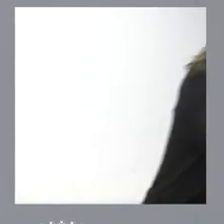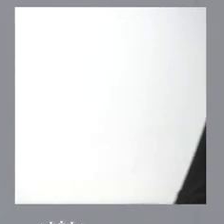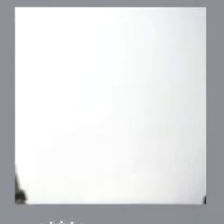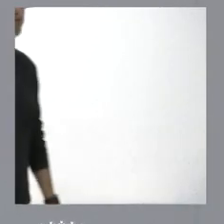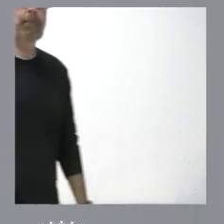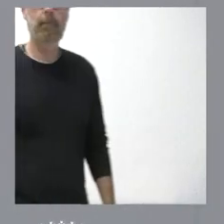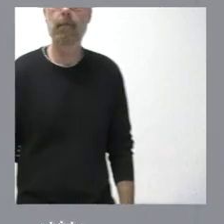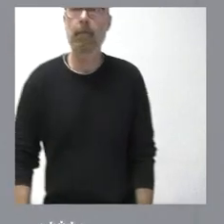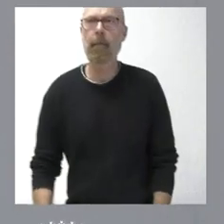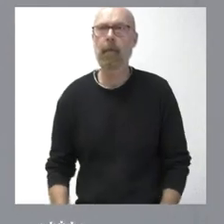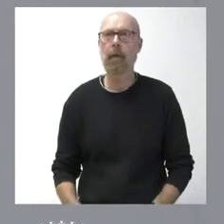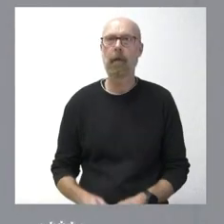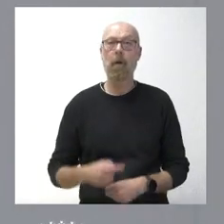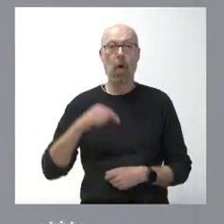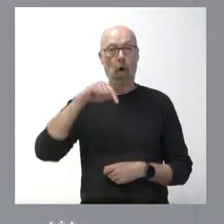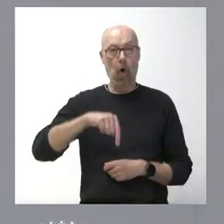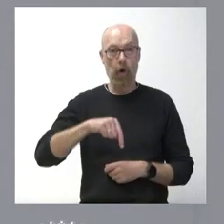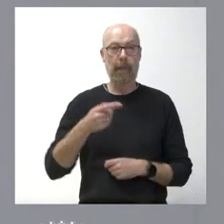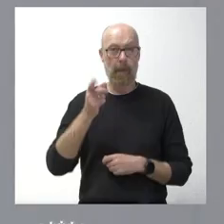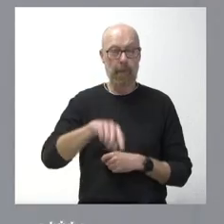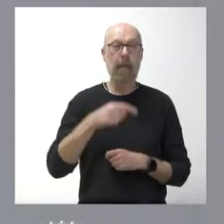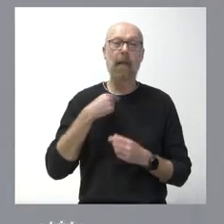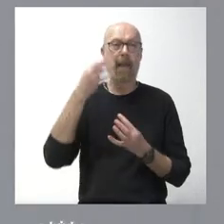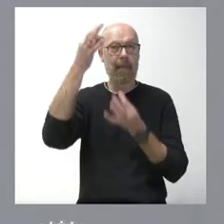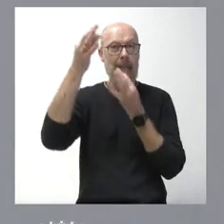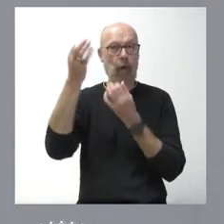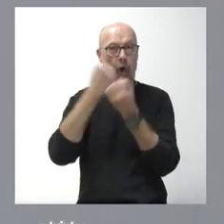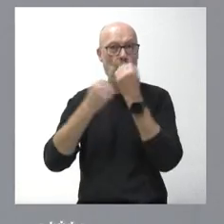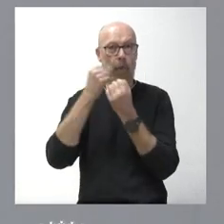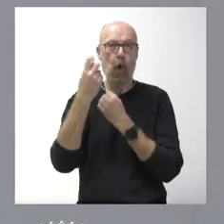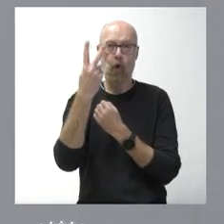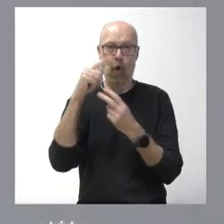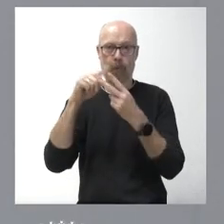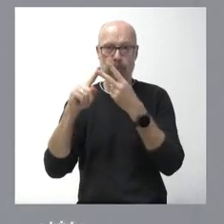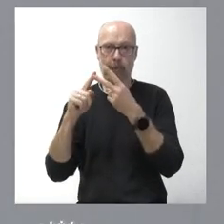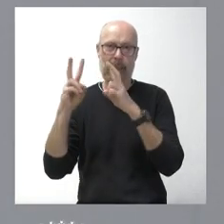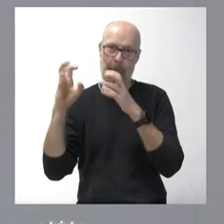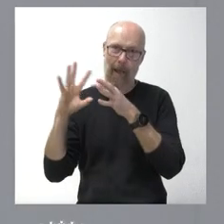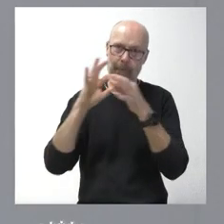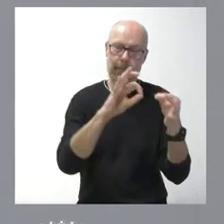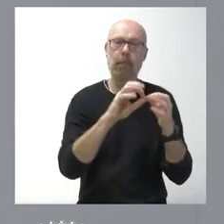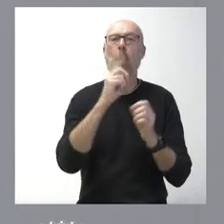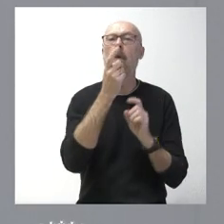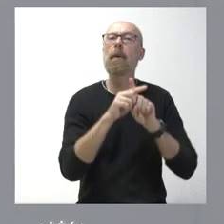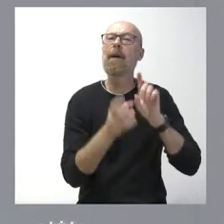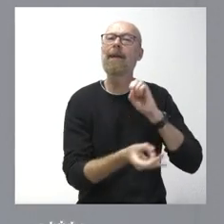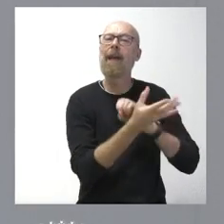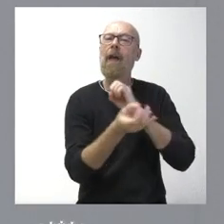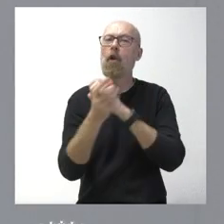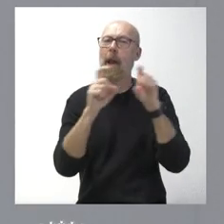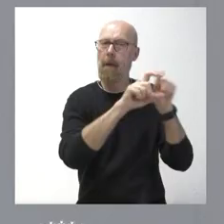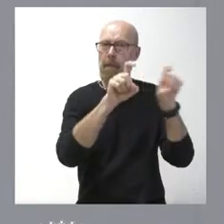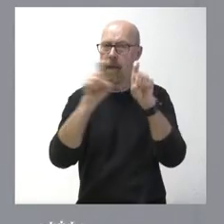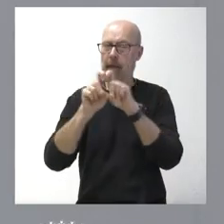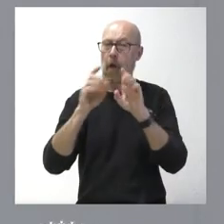datos económicos que abundan en esa dirección por un lado en torno a la creación de empresas los últimos datos que se han